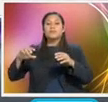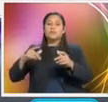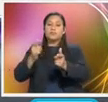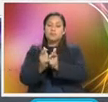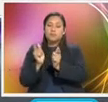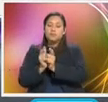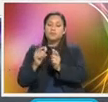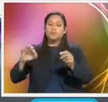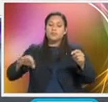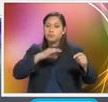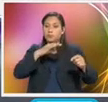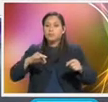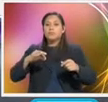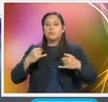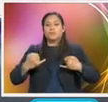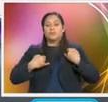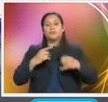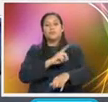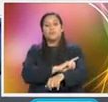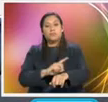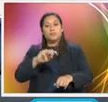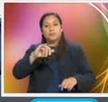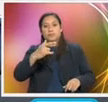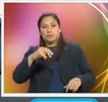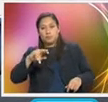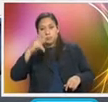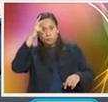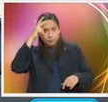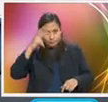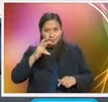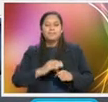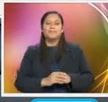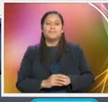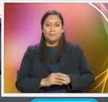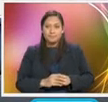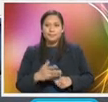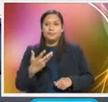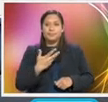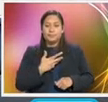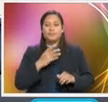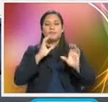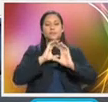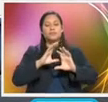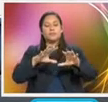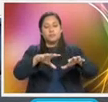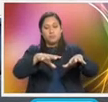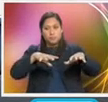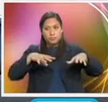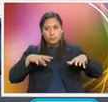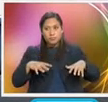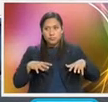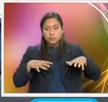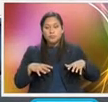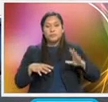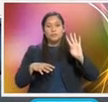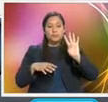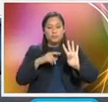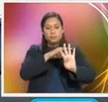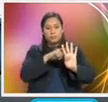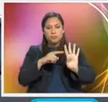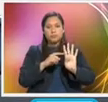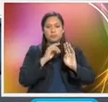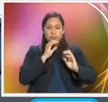Juvenil en la delegación Miguel Hidalgo. También vamos a tener un concierto del cuarteto